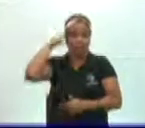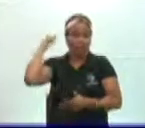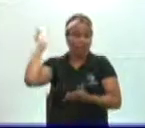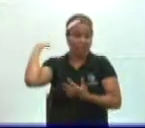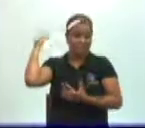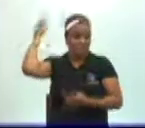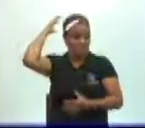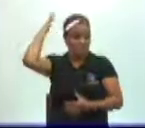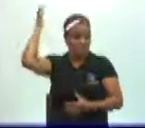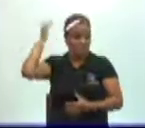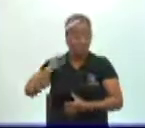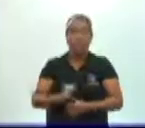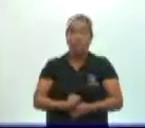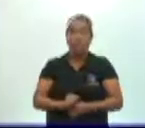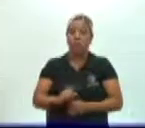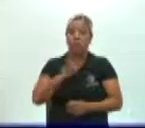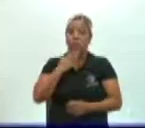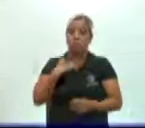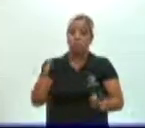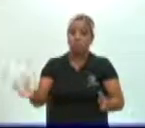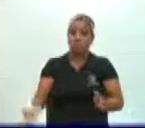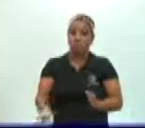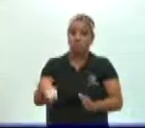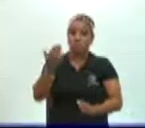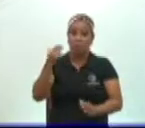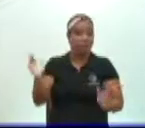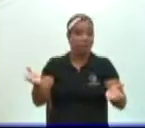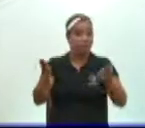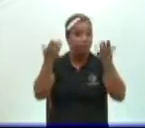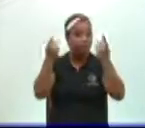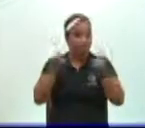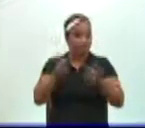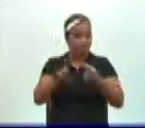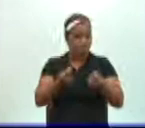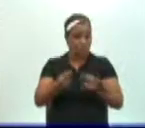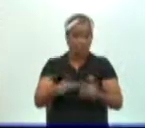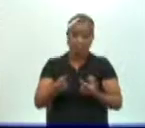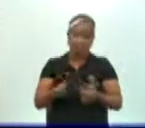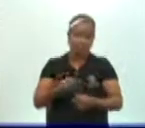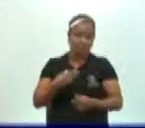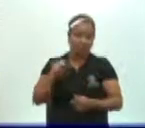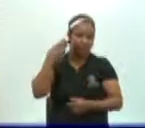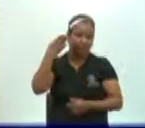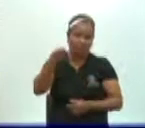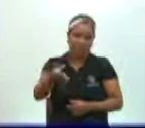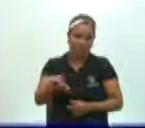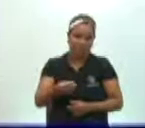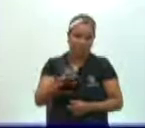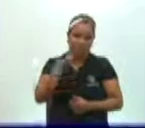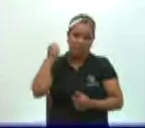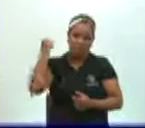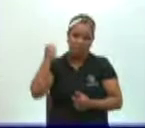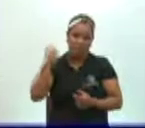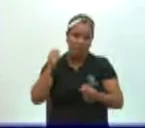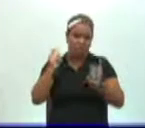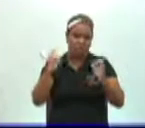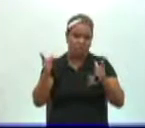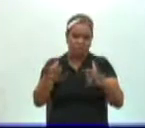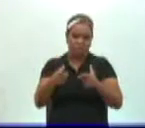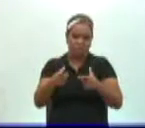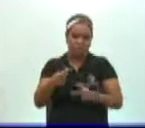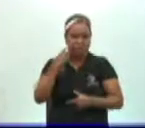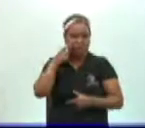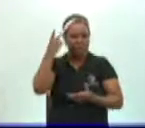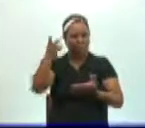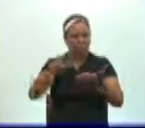gran desarrollo económico, pero sin tener acceso al poder político. Ahí están observando algunas pinturas